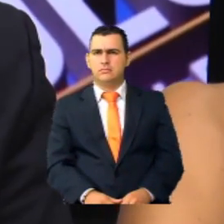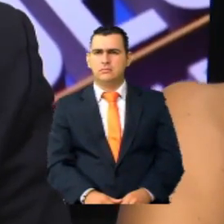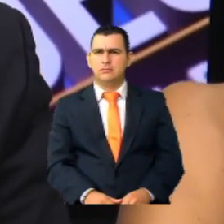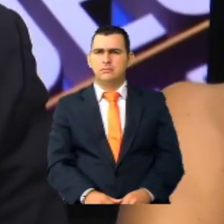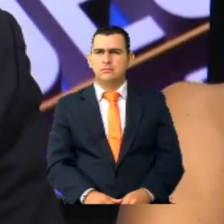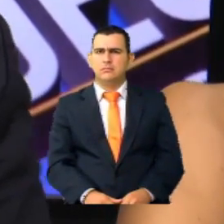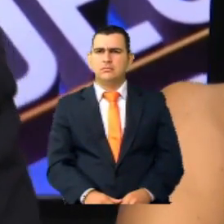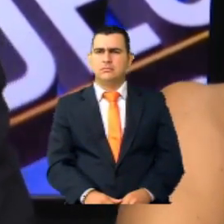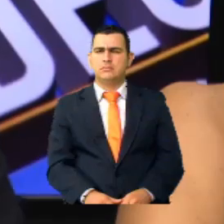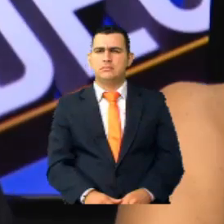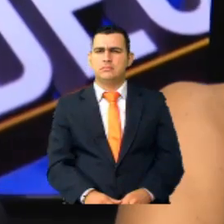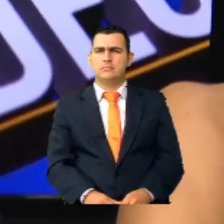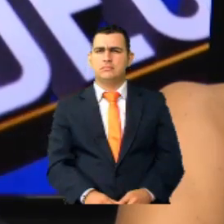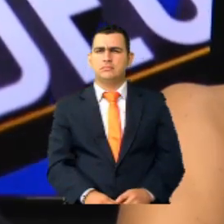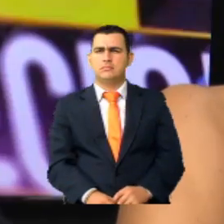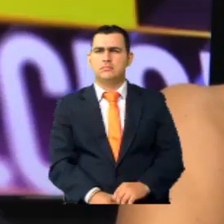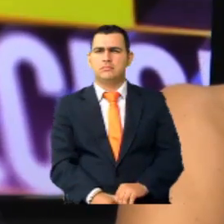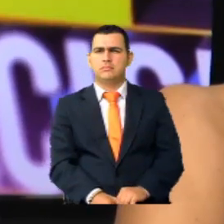Hágale.